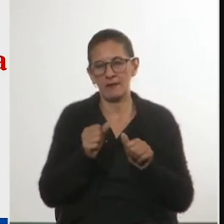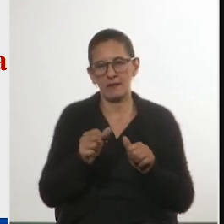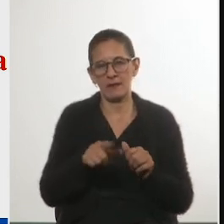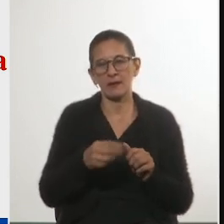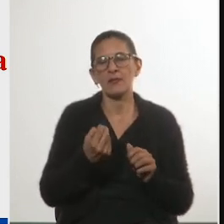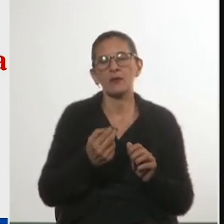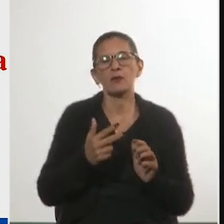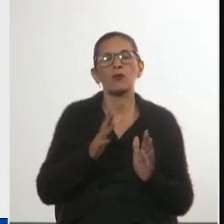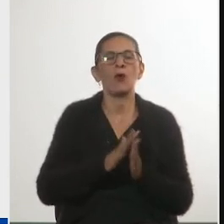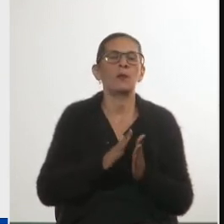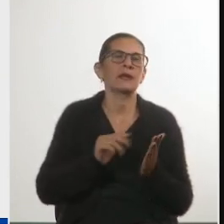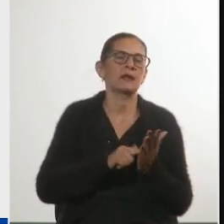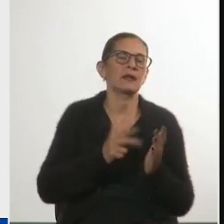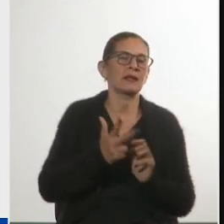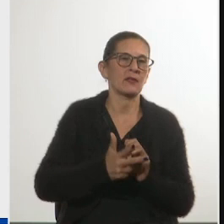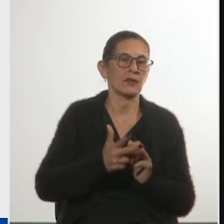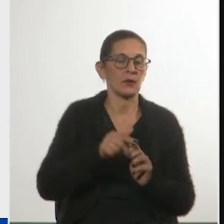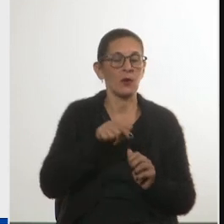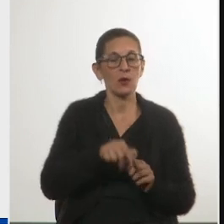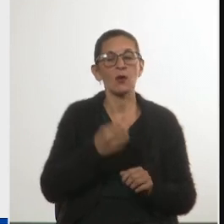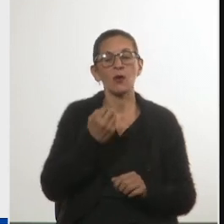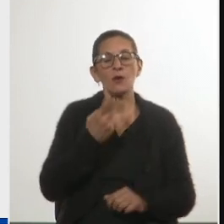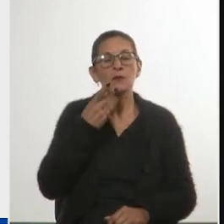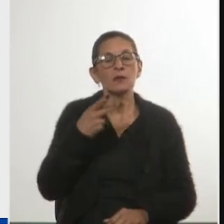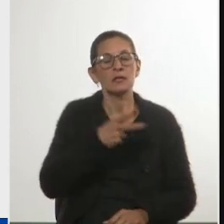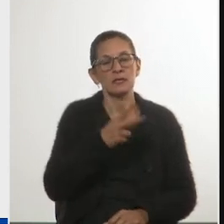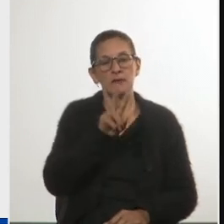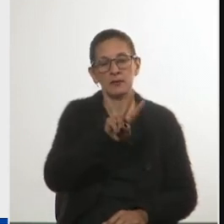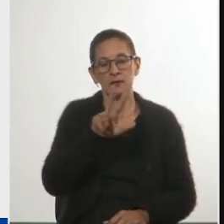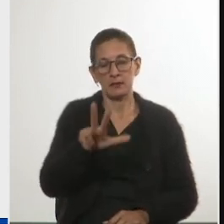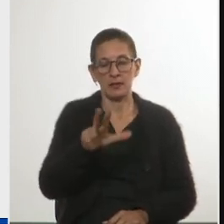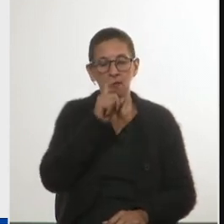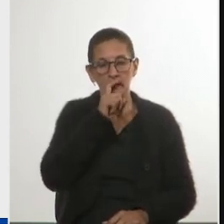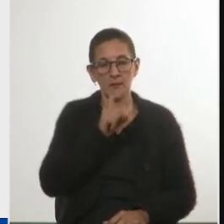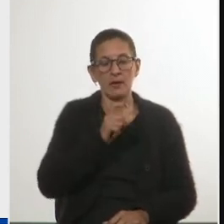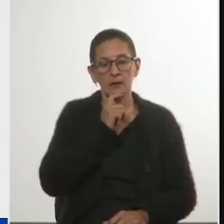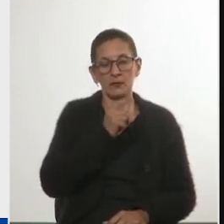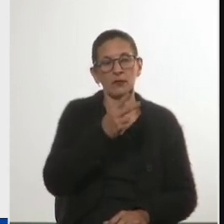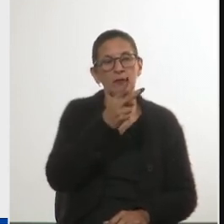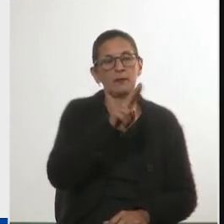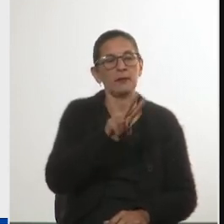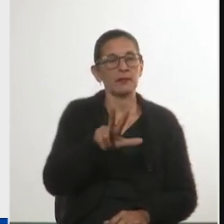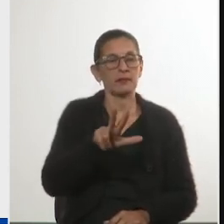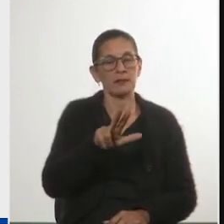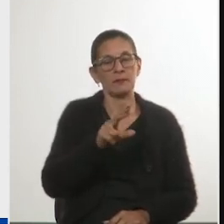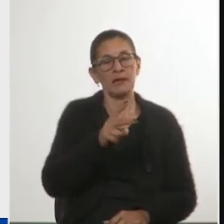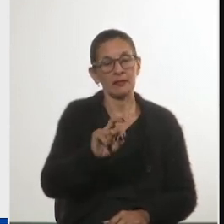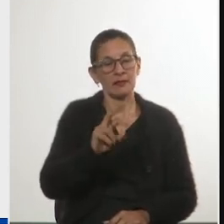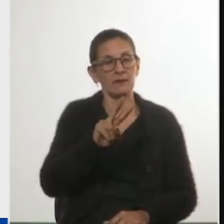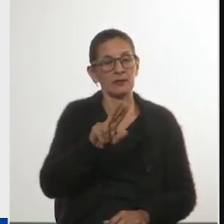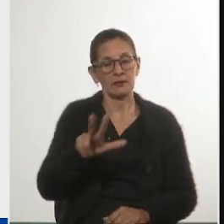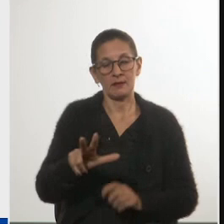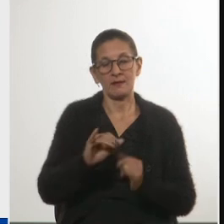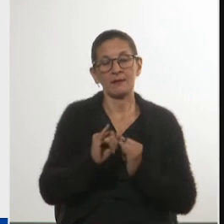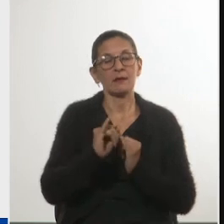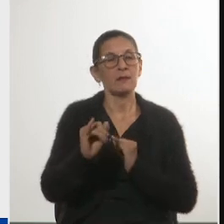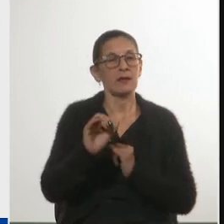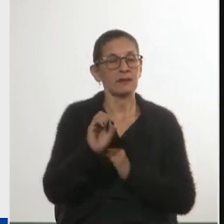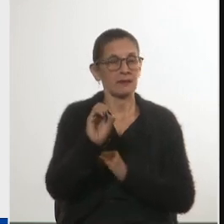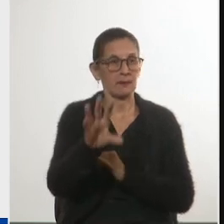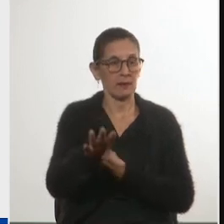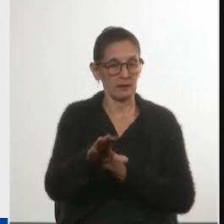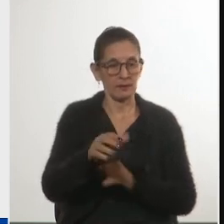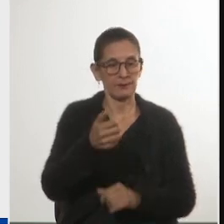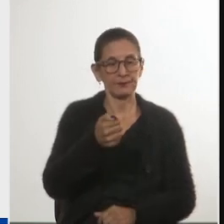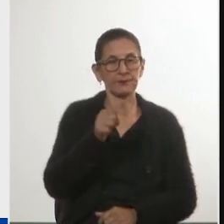recurso hídrico. Con fecha 23 de marzo del 2023, se envió un correo electrónico al